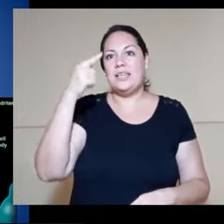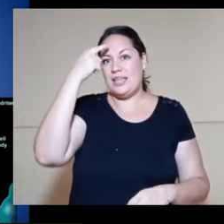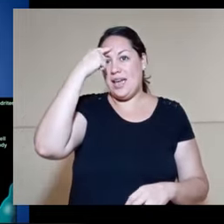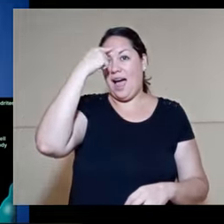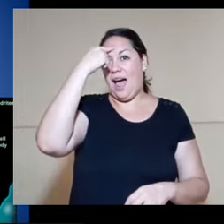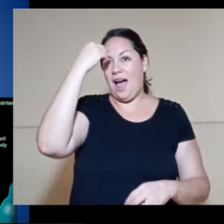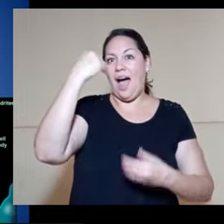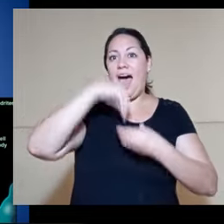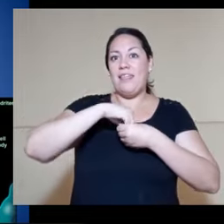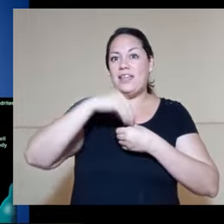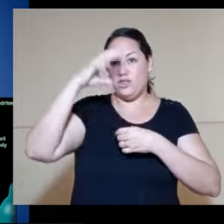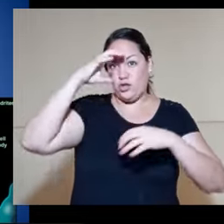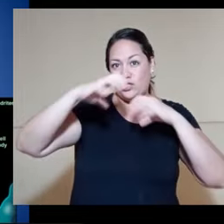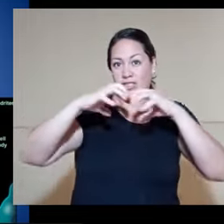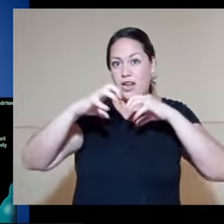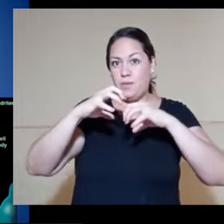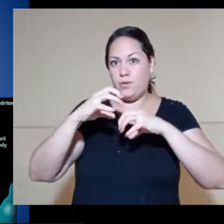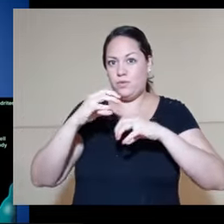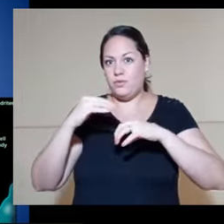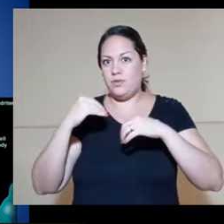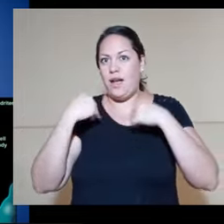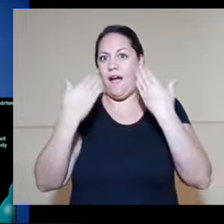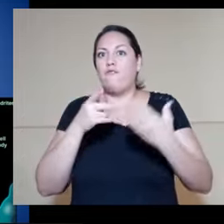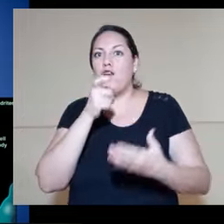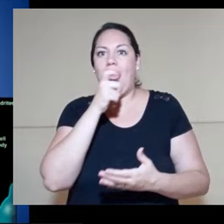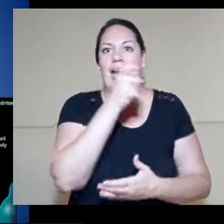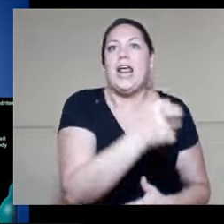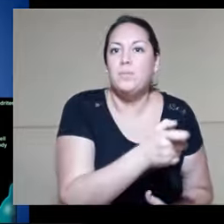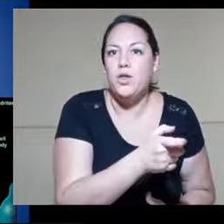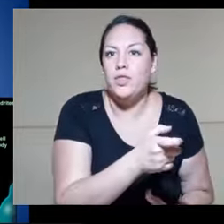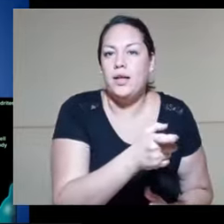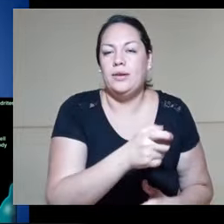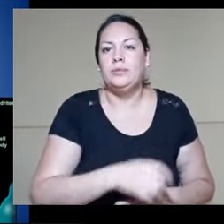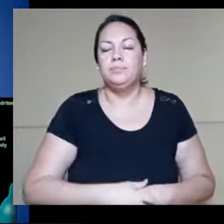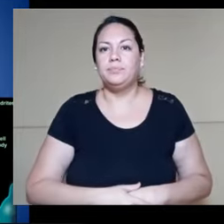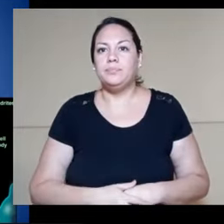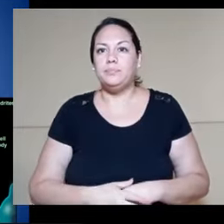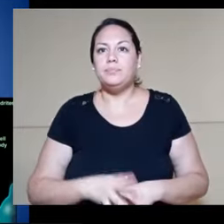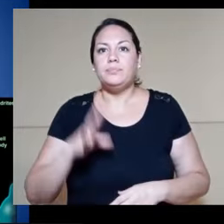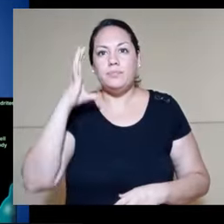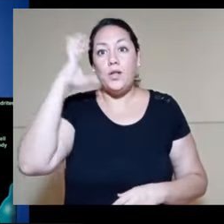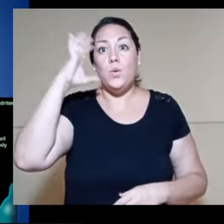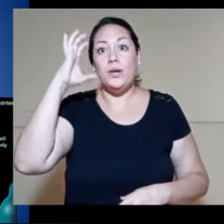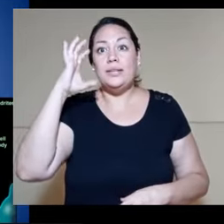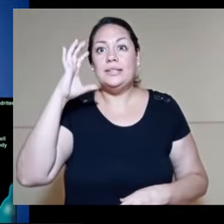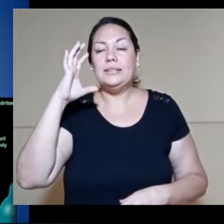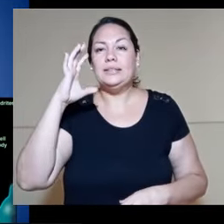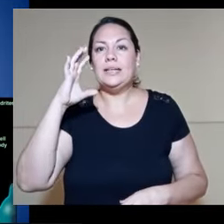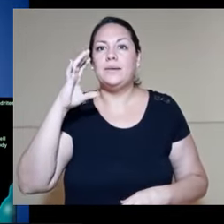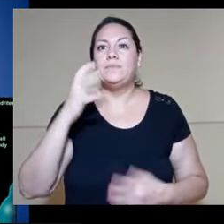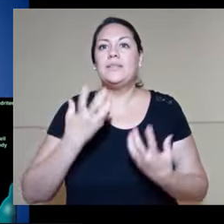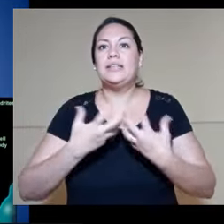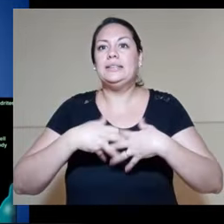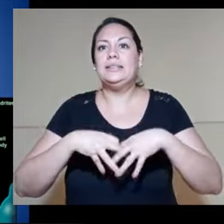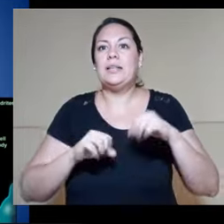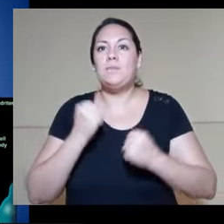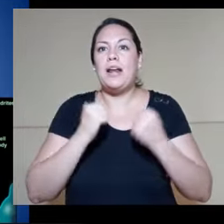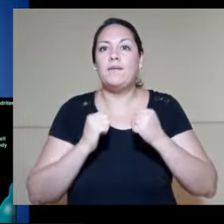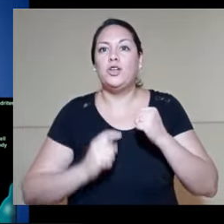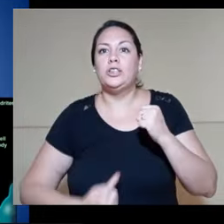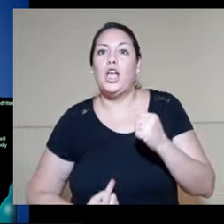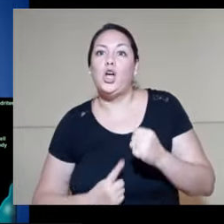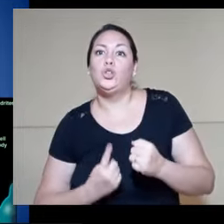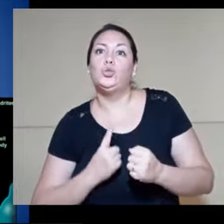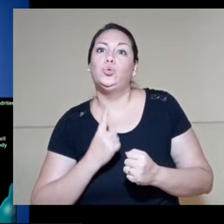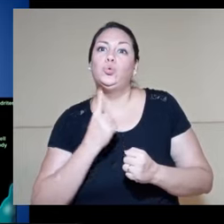forma rápida y desde el cerebro hacia afuera también en forma rápida. Acuérdense que la información que subía, que